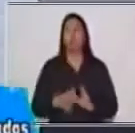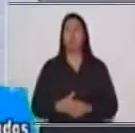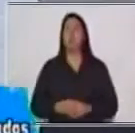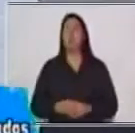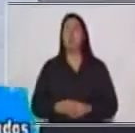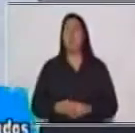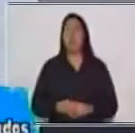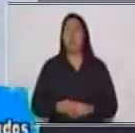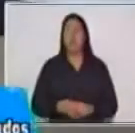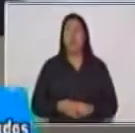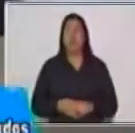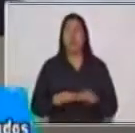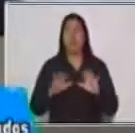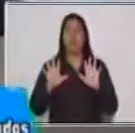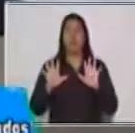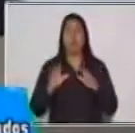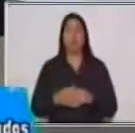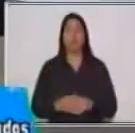final?